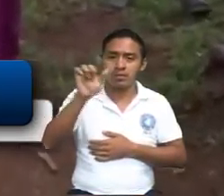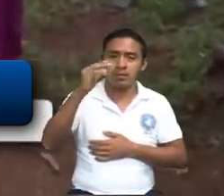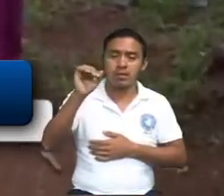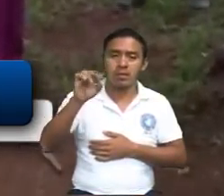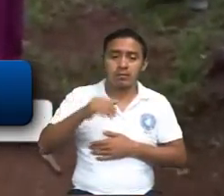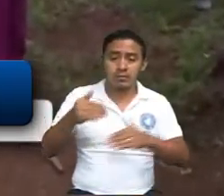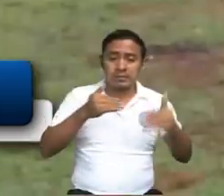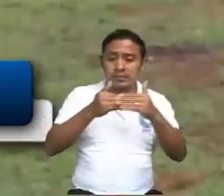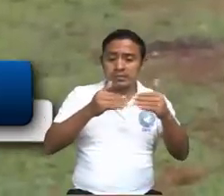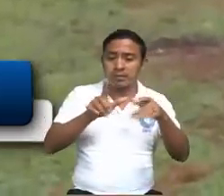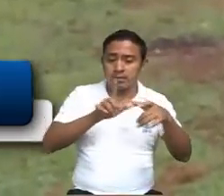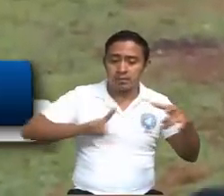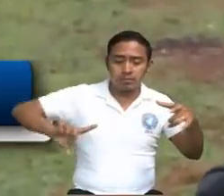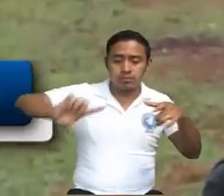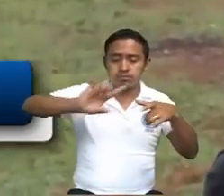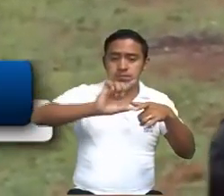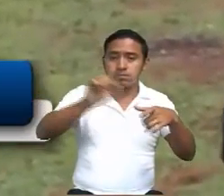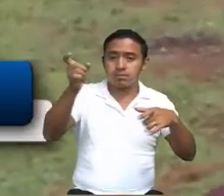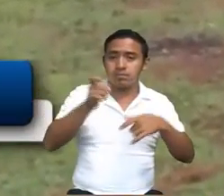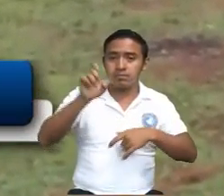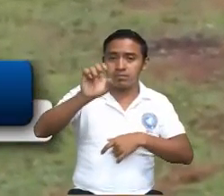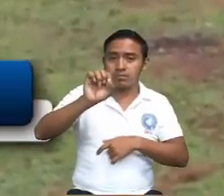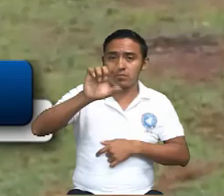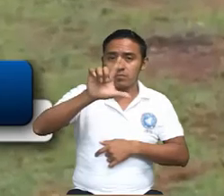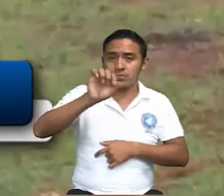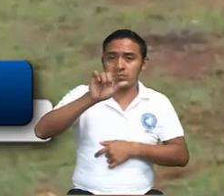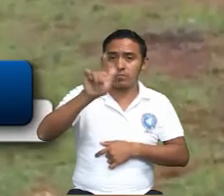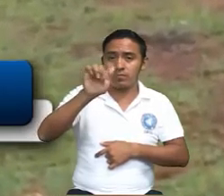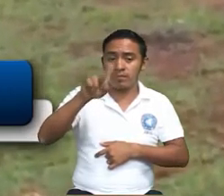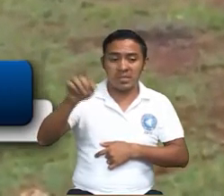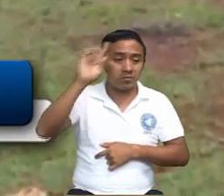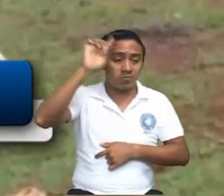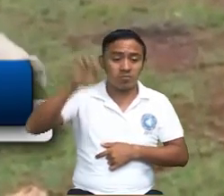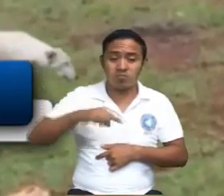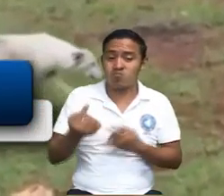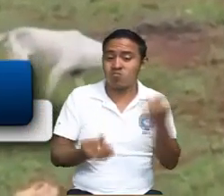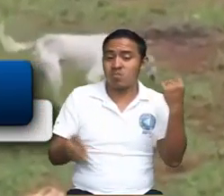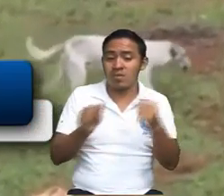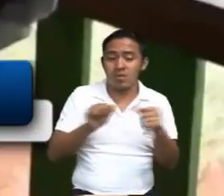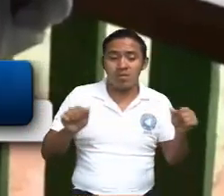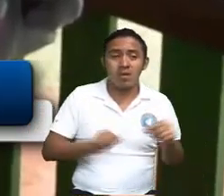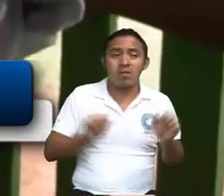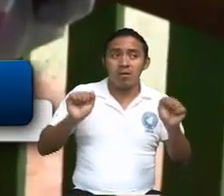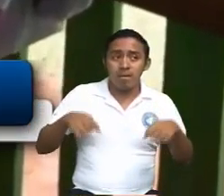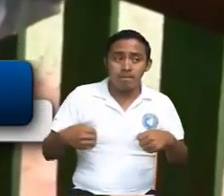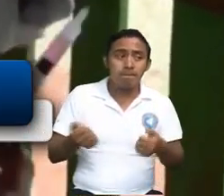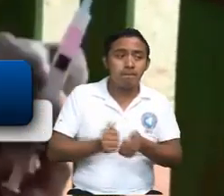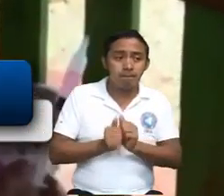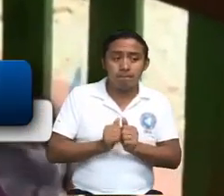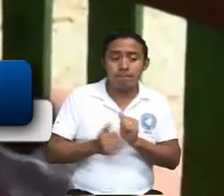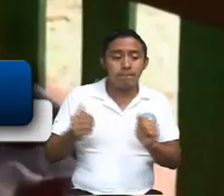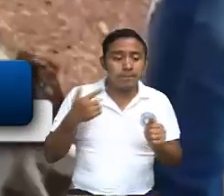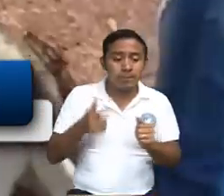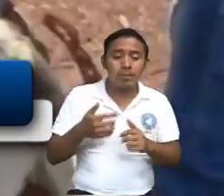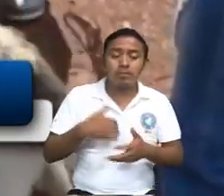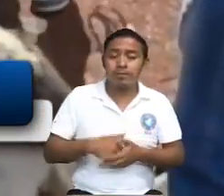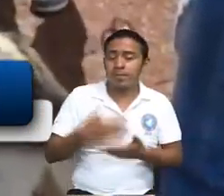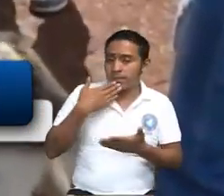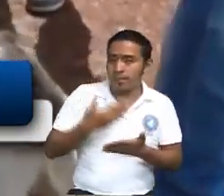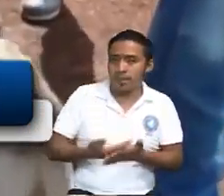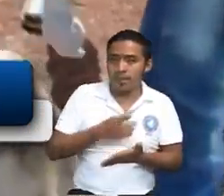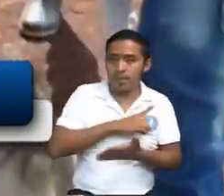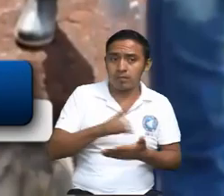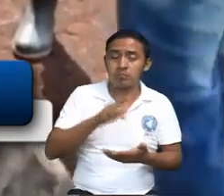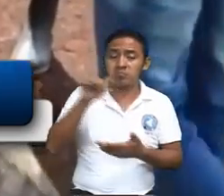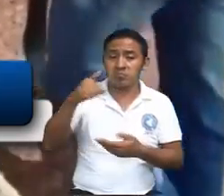lago Soltlán, y no sabemos qué tipos de animales pueden andar por ahí, pues, y que puede darse, presentarse. Gracias a Dios, usted ya lo